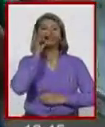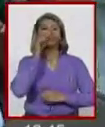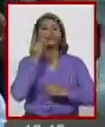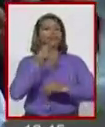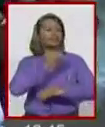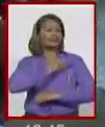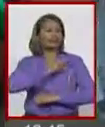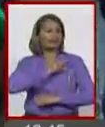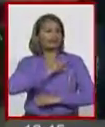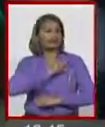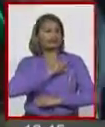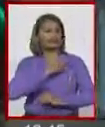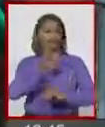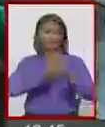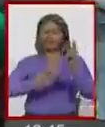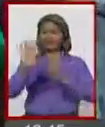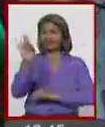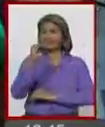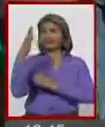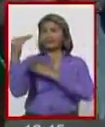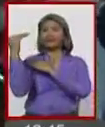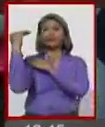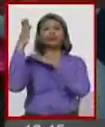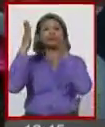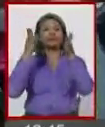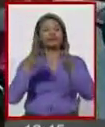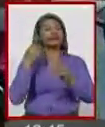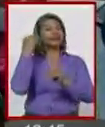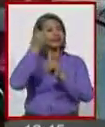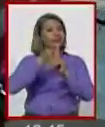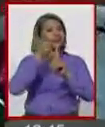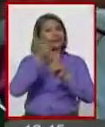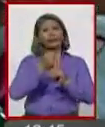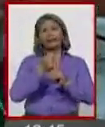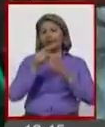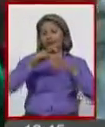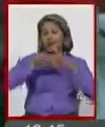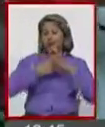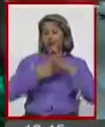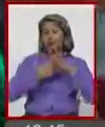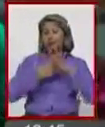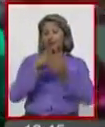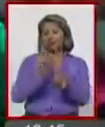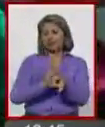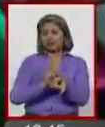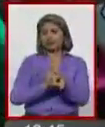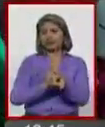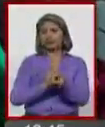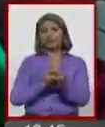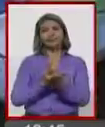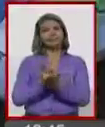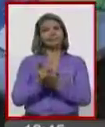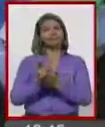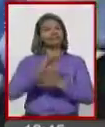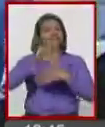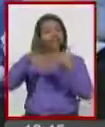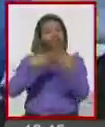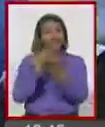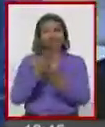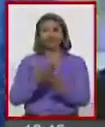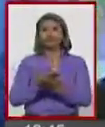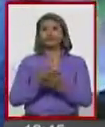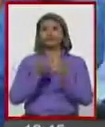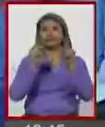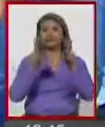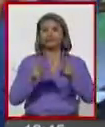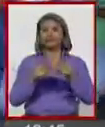para concientizar sobre todo al pueblo boliviano y cruceño de que esta lucha no es solamente, empezó como con los médicos, es cierto, pero ahora es de todos. Bueno,